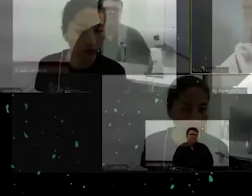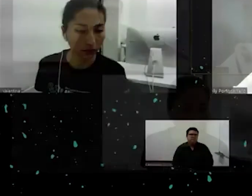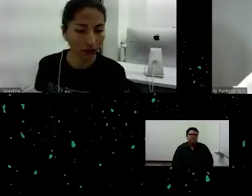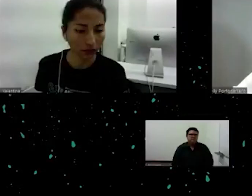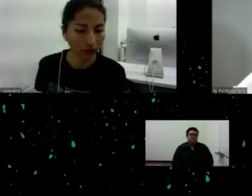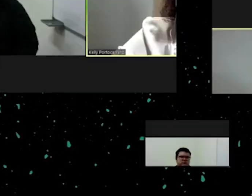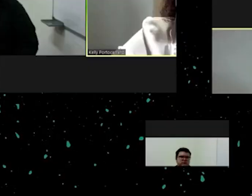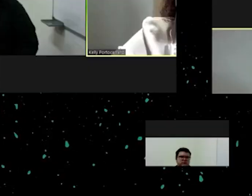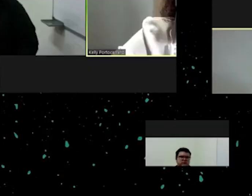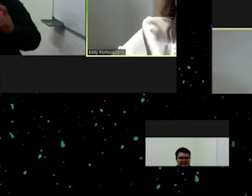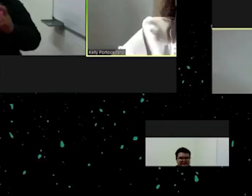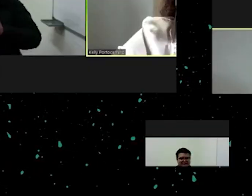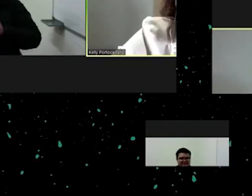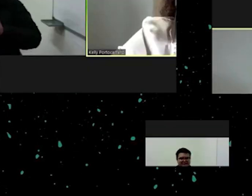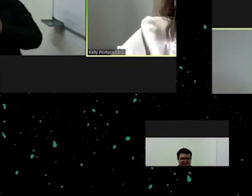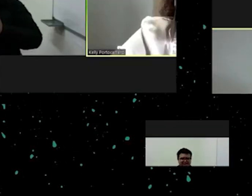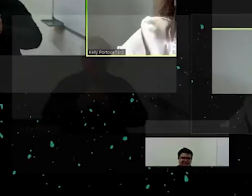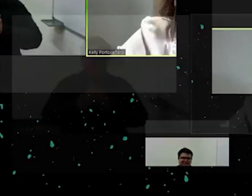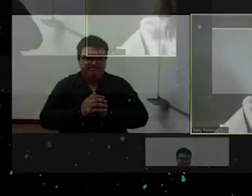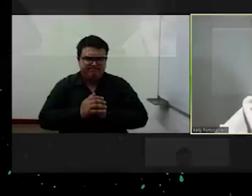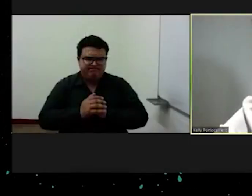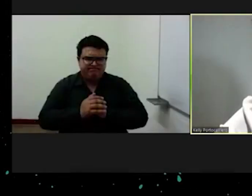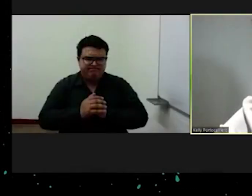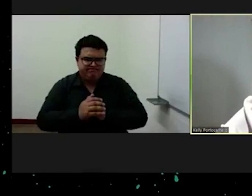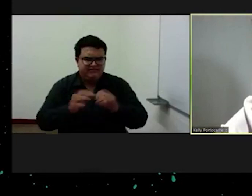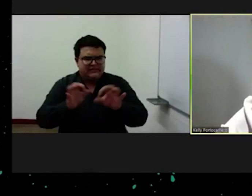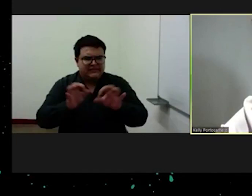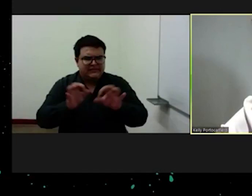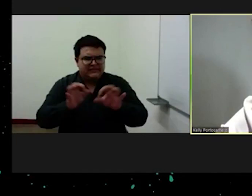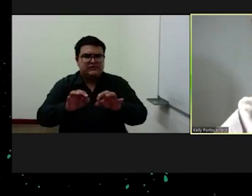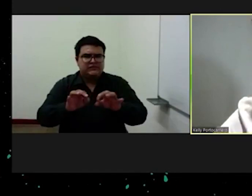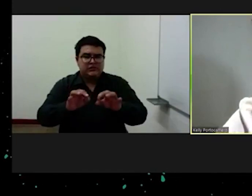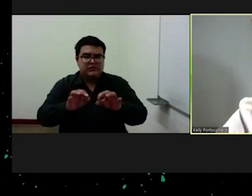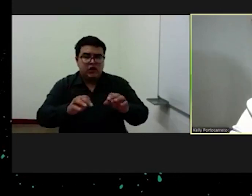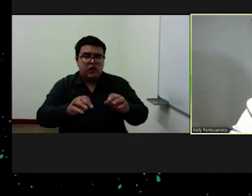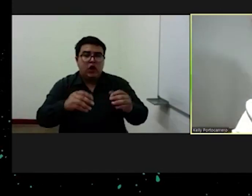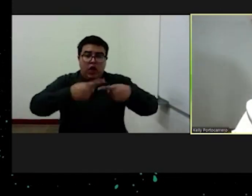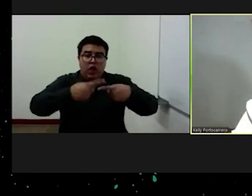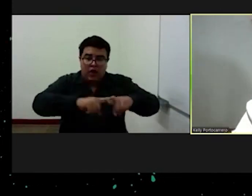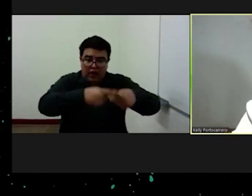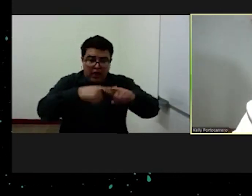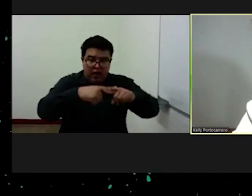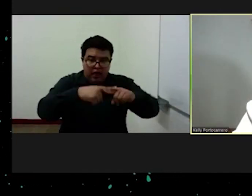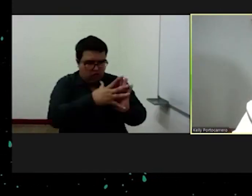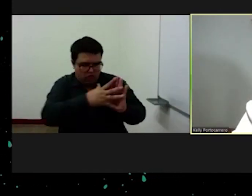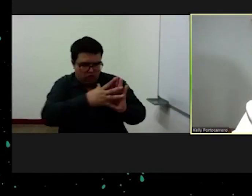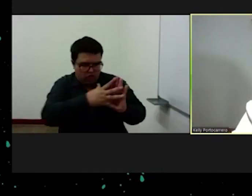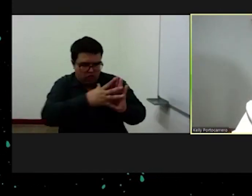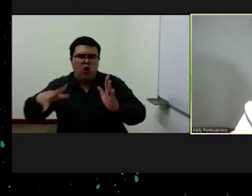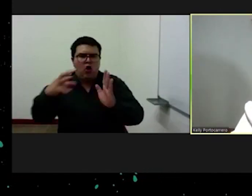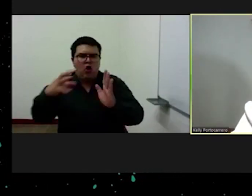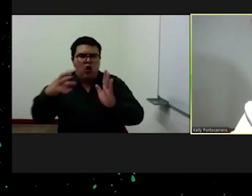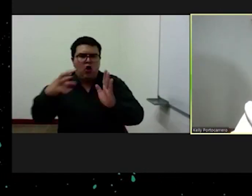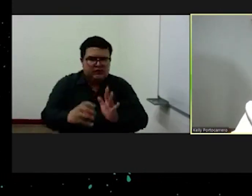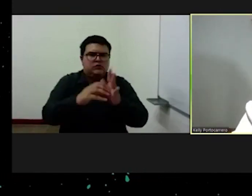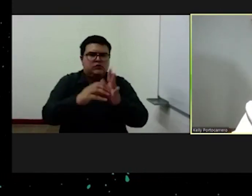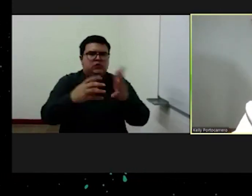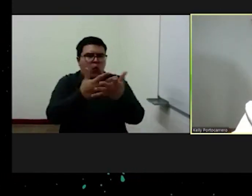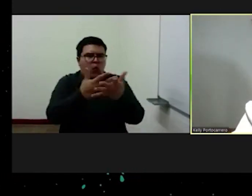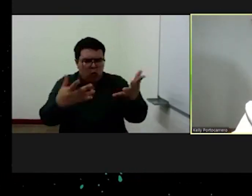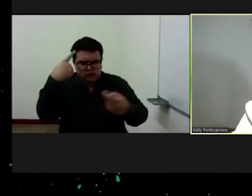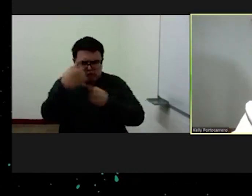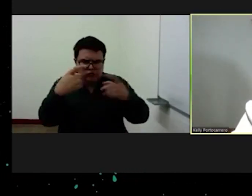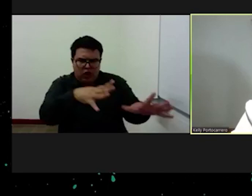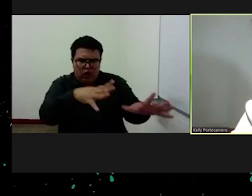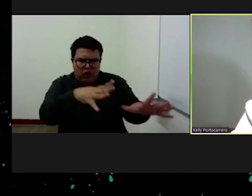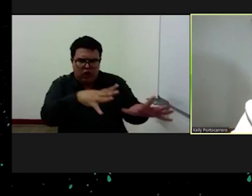Respecto a esa pregunta, la utilización de las imágenes de los tejidos y los símbolos y y estas piezas de